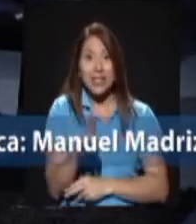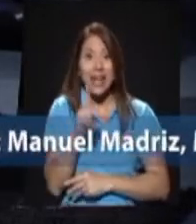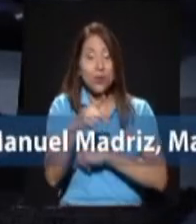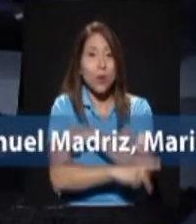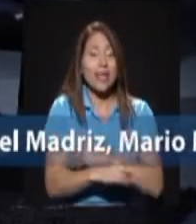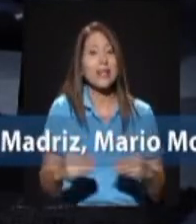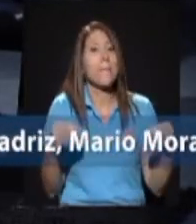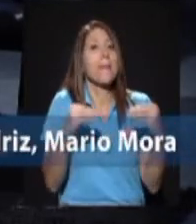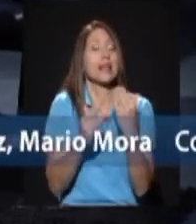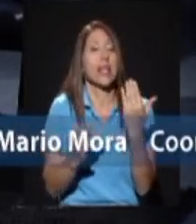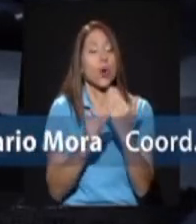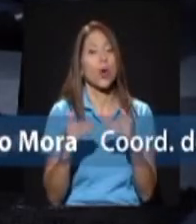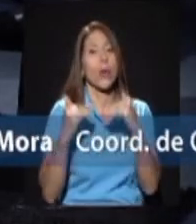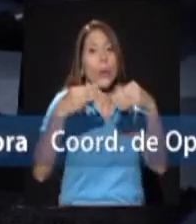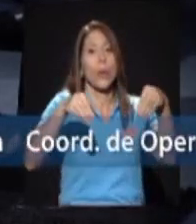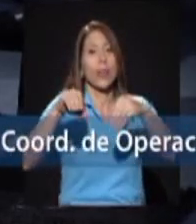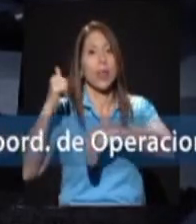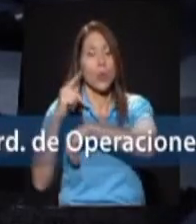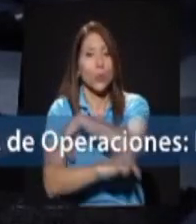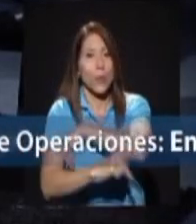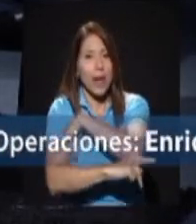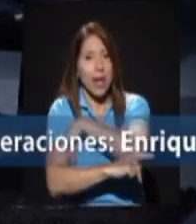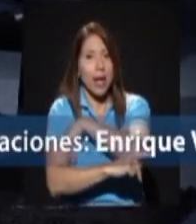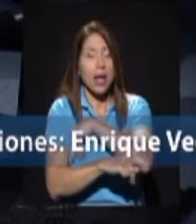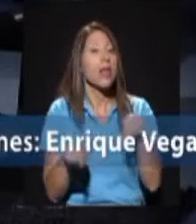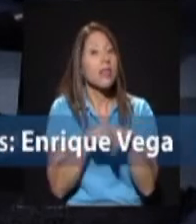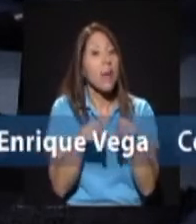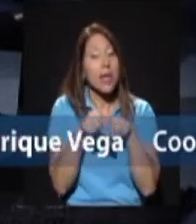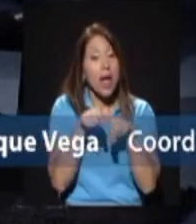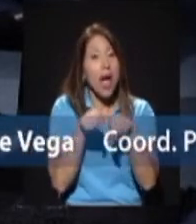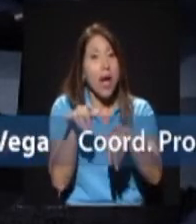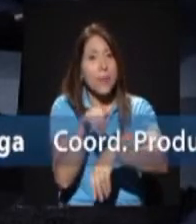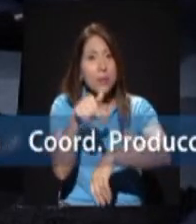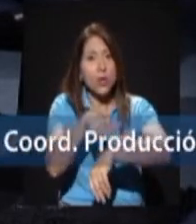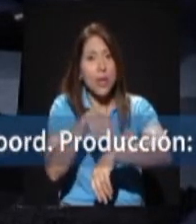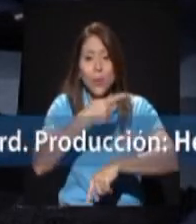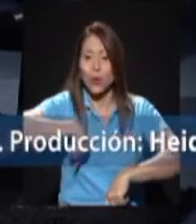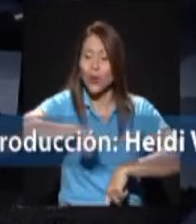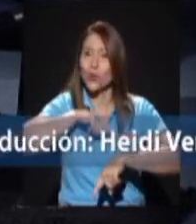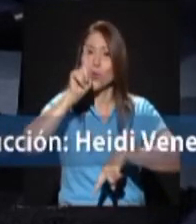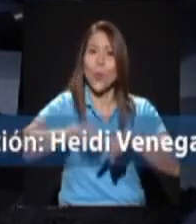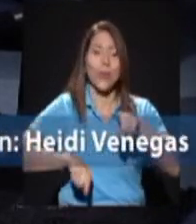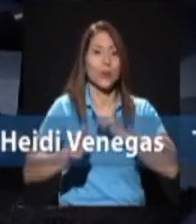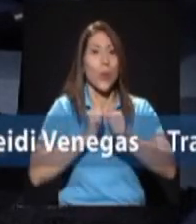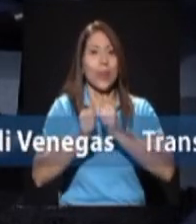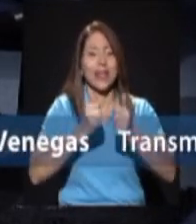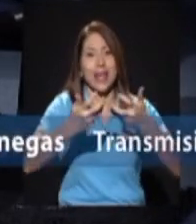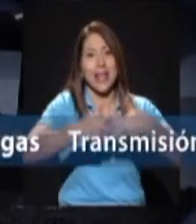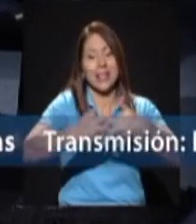alta tecnología exporta. Y al mismo tiempo no somos capaces de competir en las industrias, digamos, llamémoslo